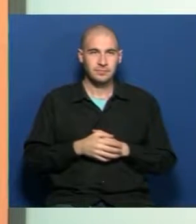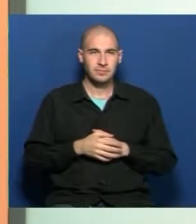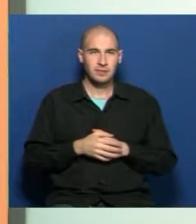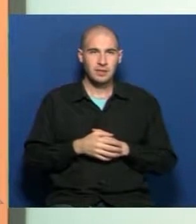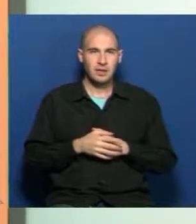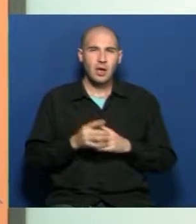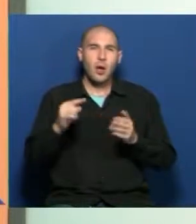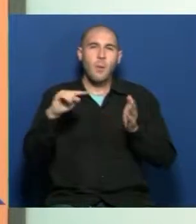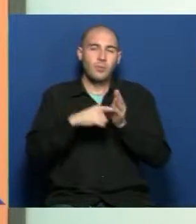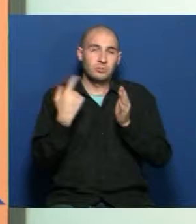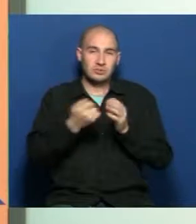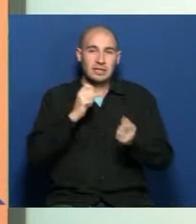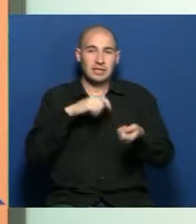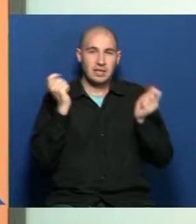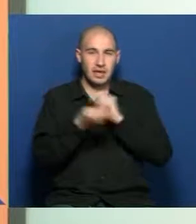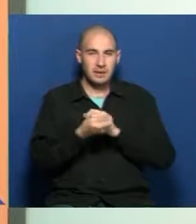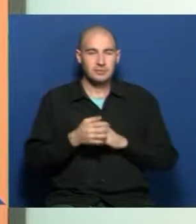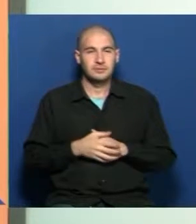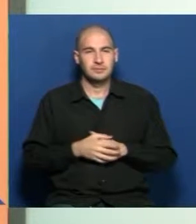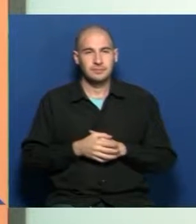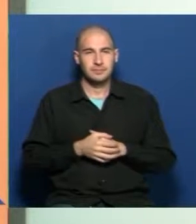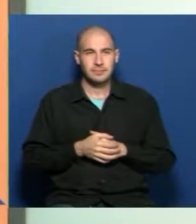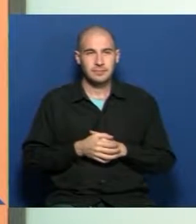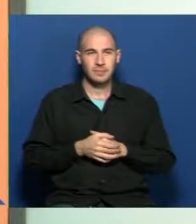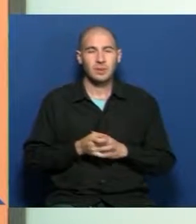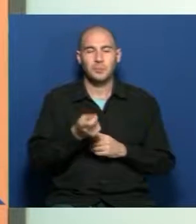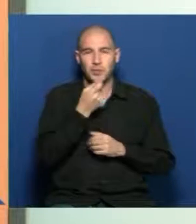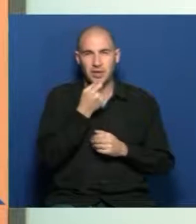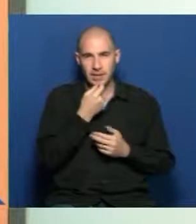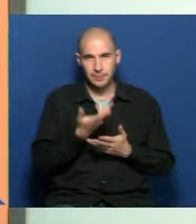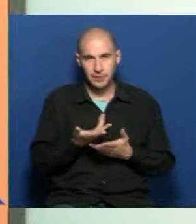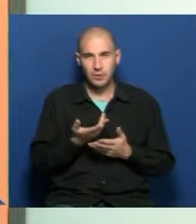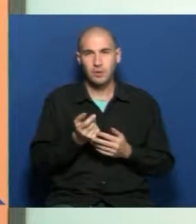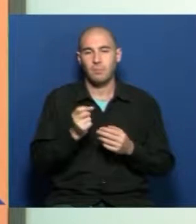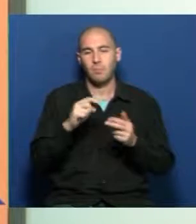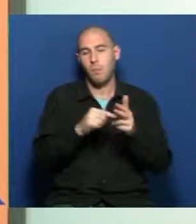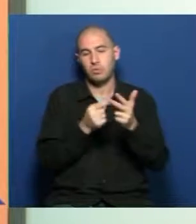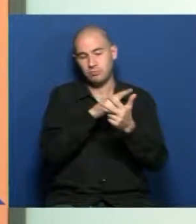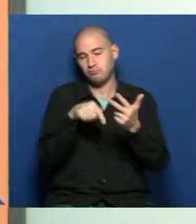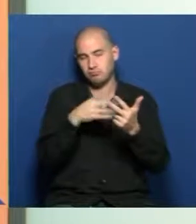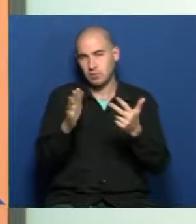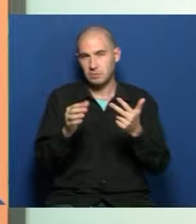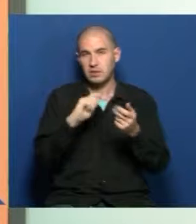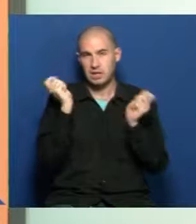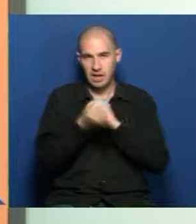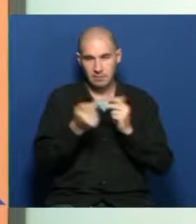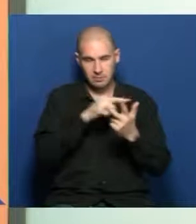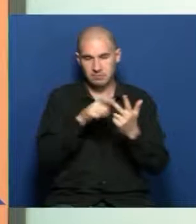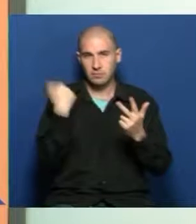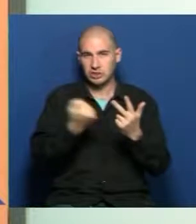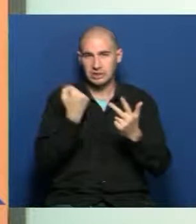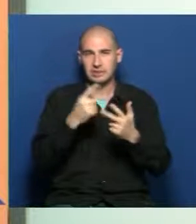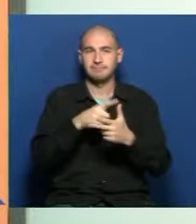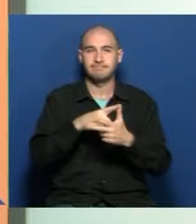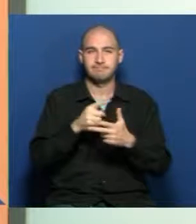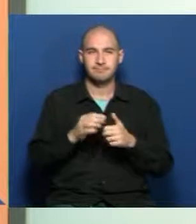Son puntos centrales de la reforma. Si tuviéramos que decir 2 o 3 puntos centrales de la reforma, una